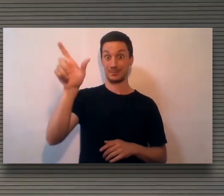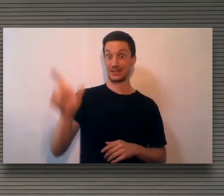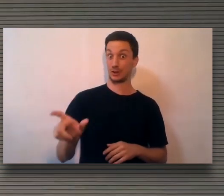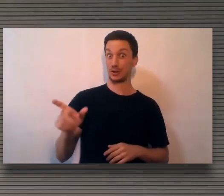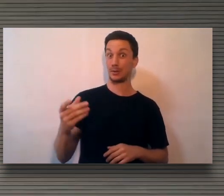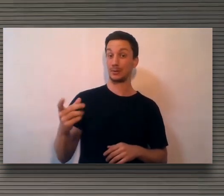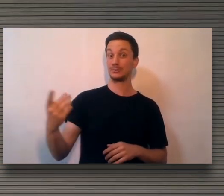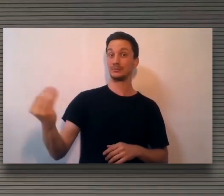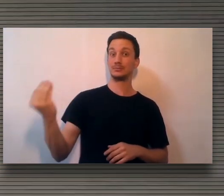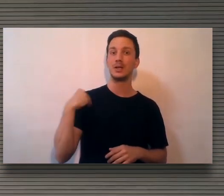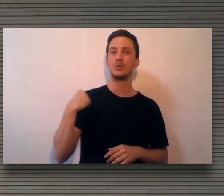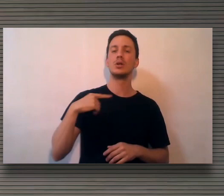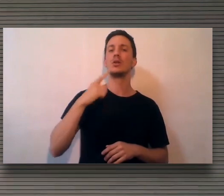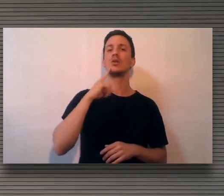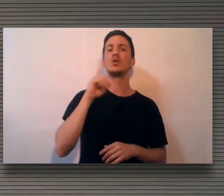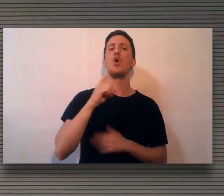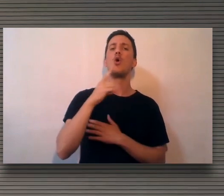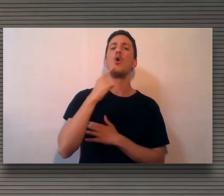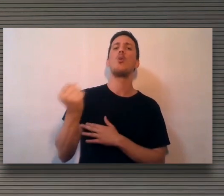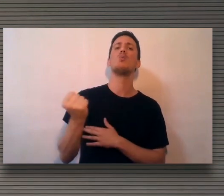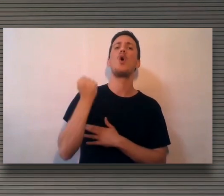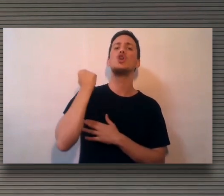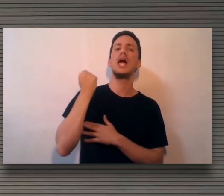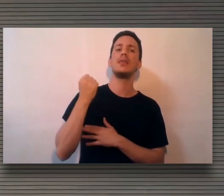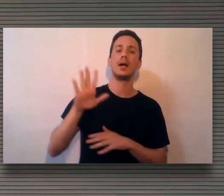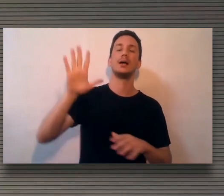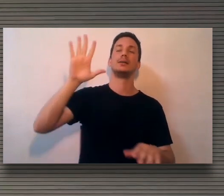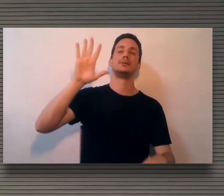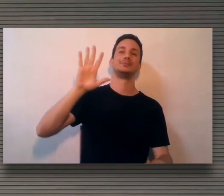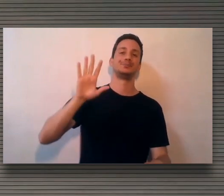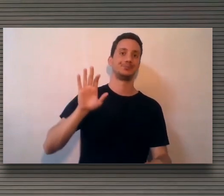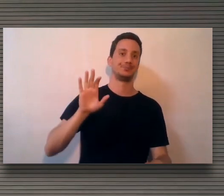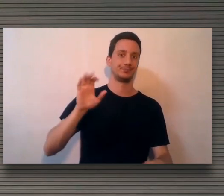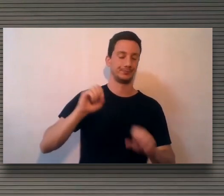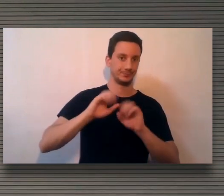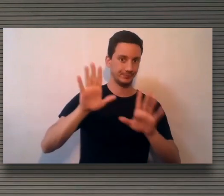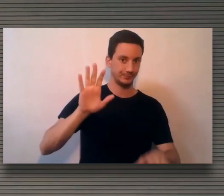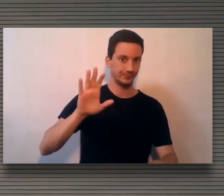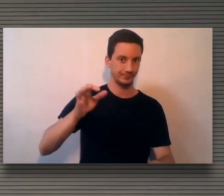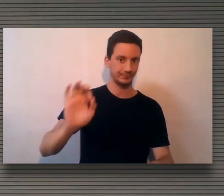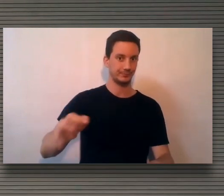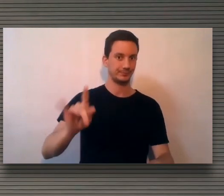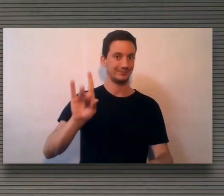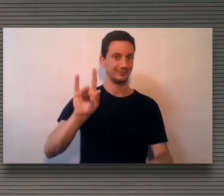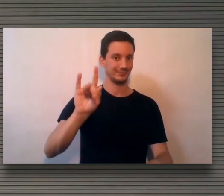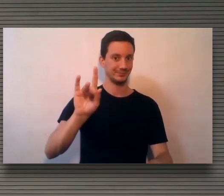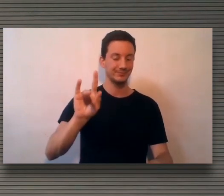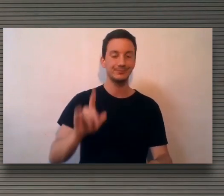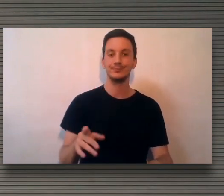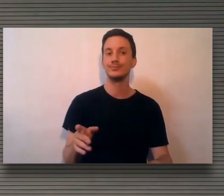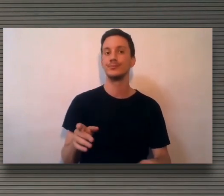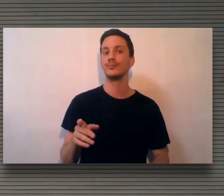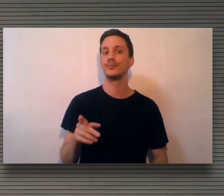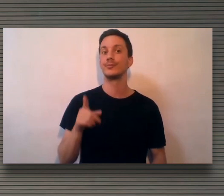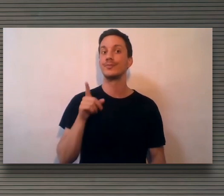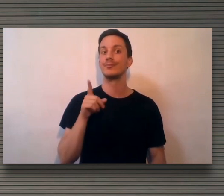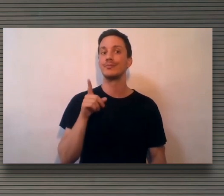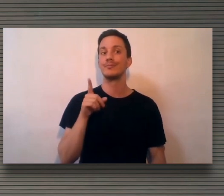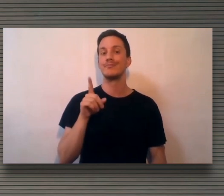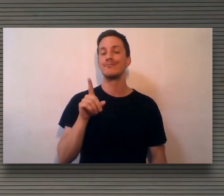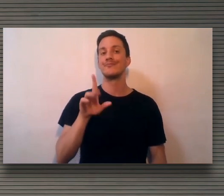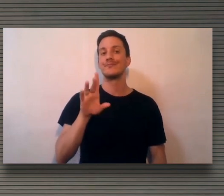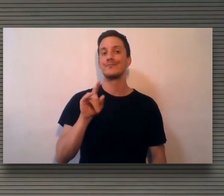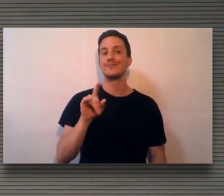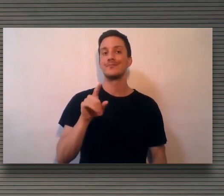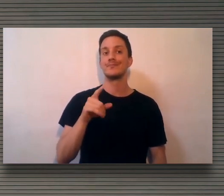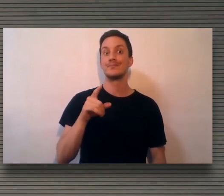decía que era sobre la potencia también de estas. Ah, de la potencia, claro. Esto es